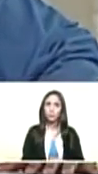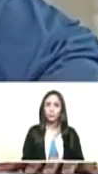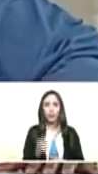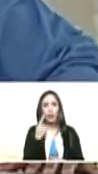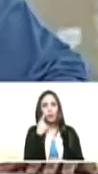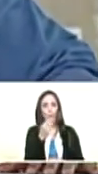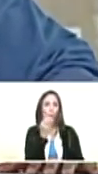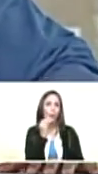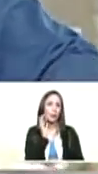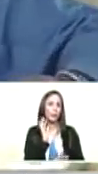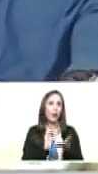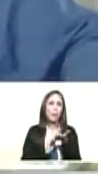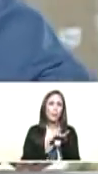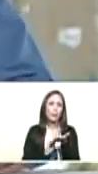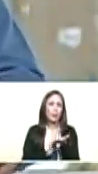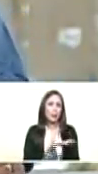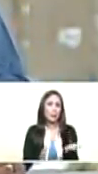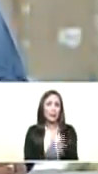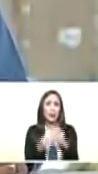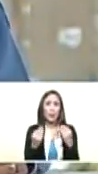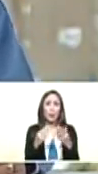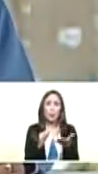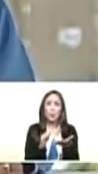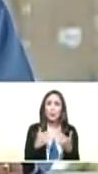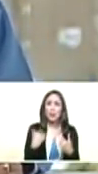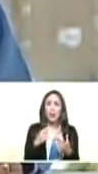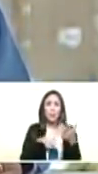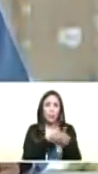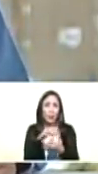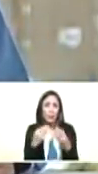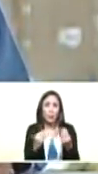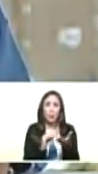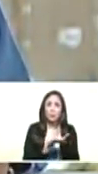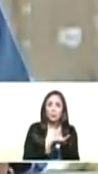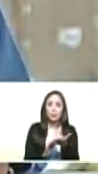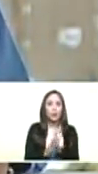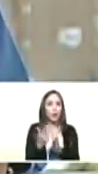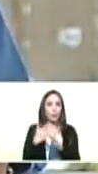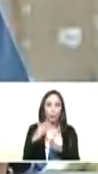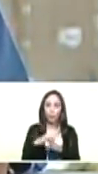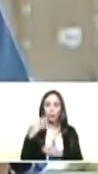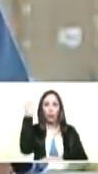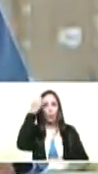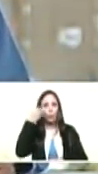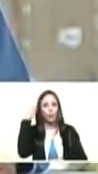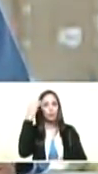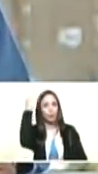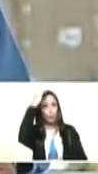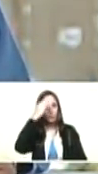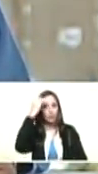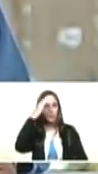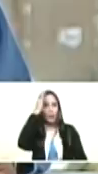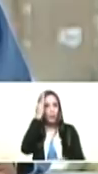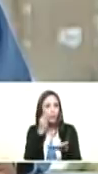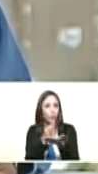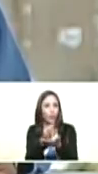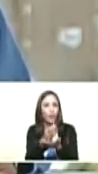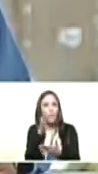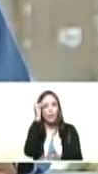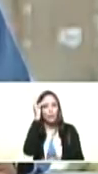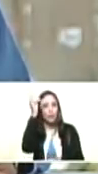una dificultad, cáiganle encima, con conciencia, con fe, con optimismo, con amor. Hay que tener fe en